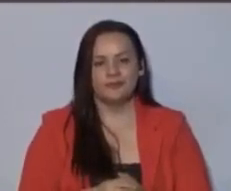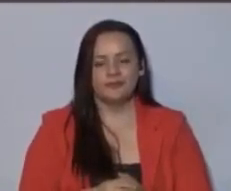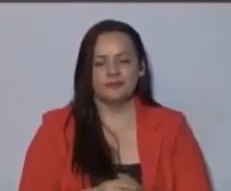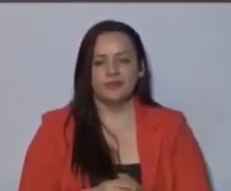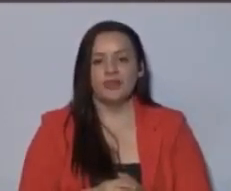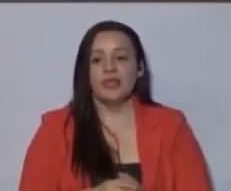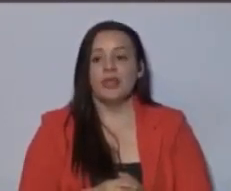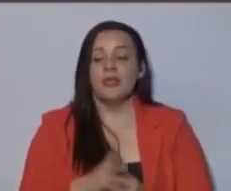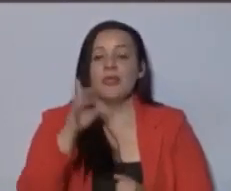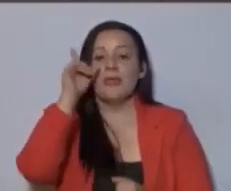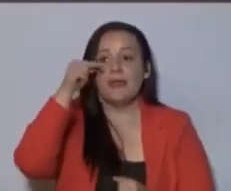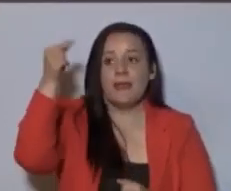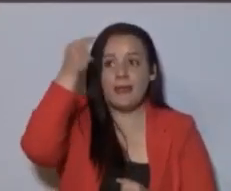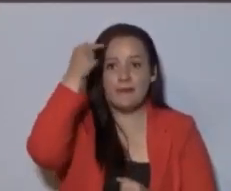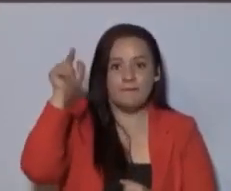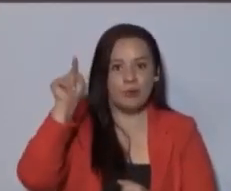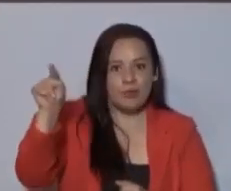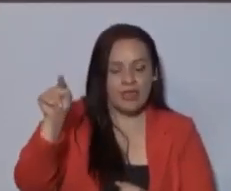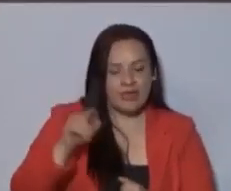El Poder Ejecutivo